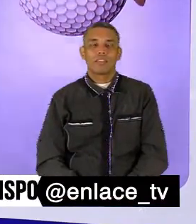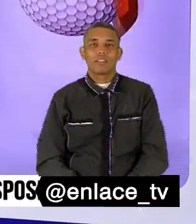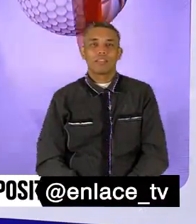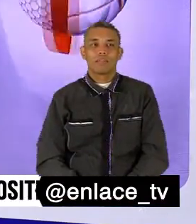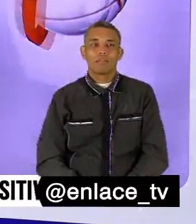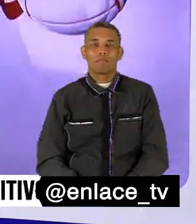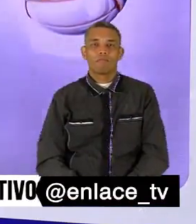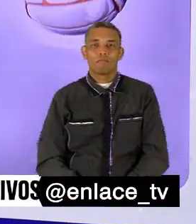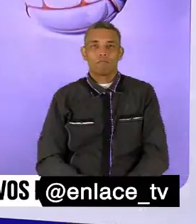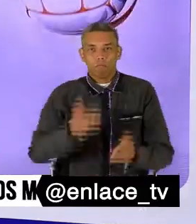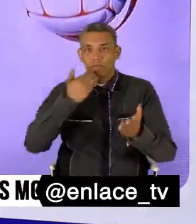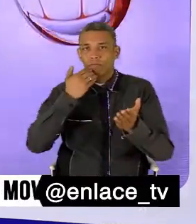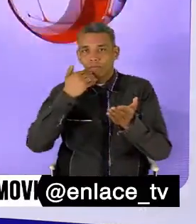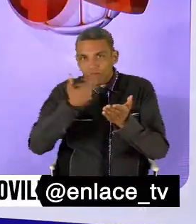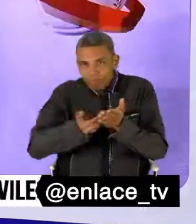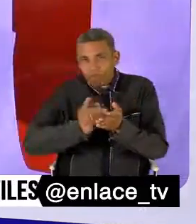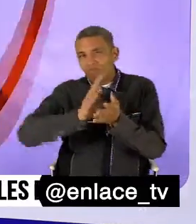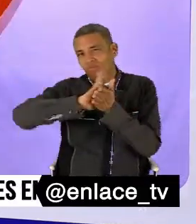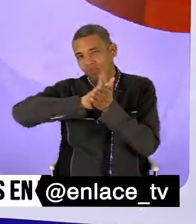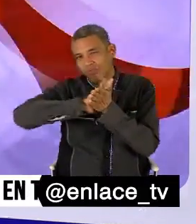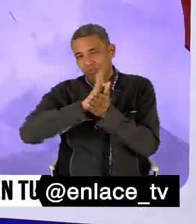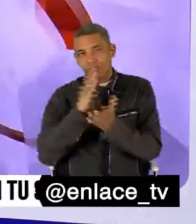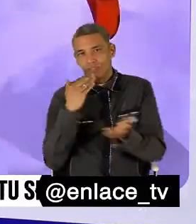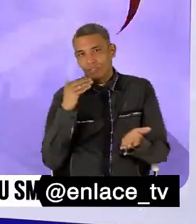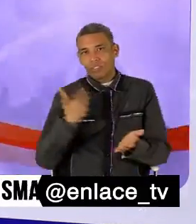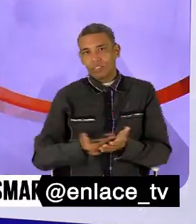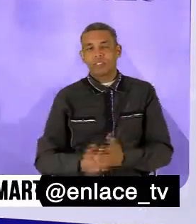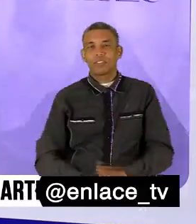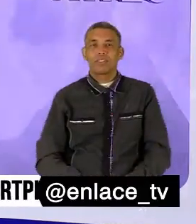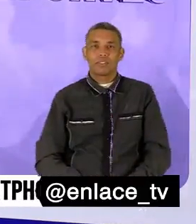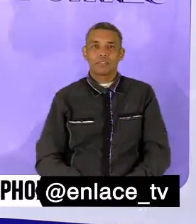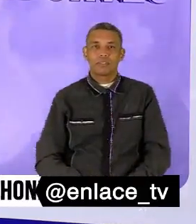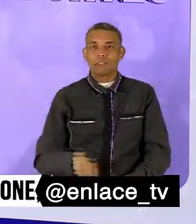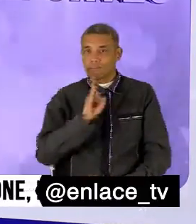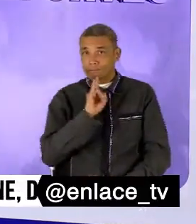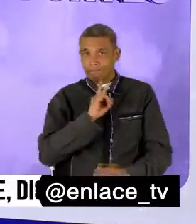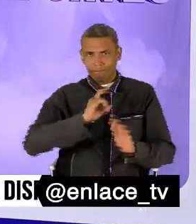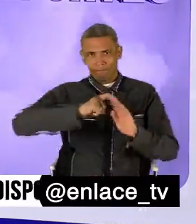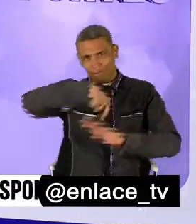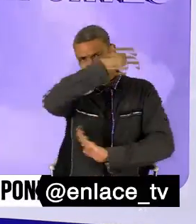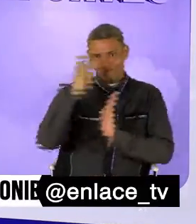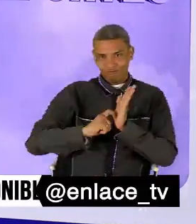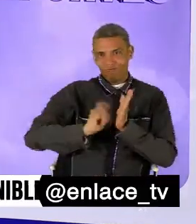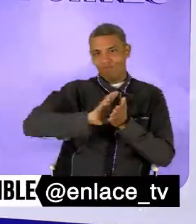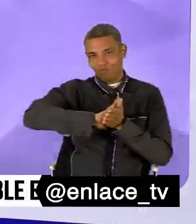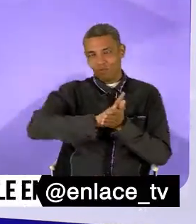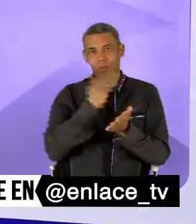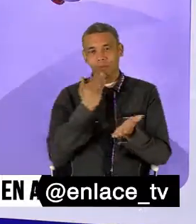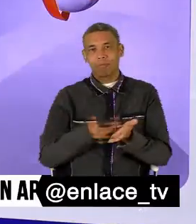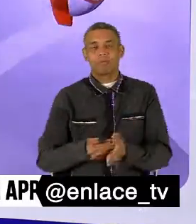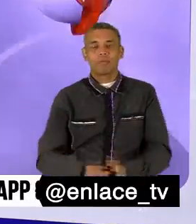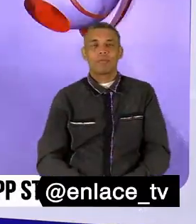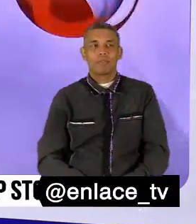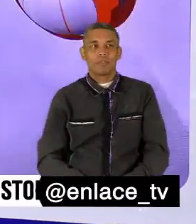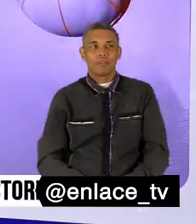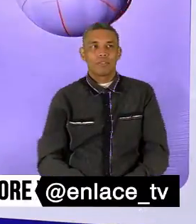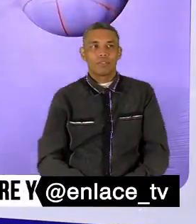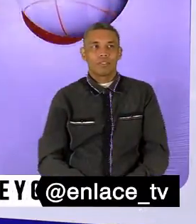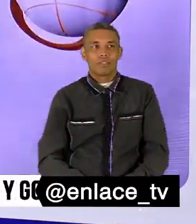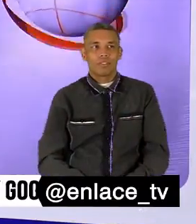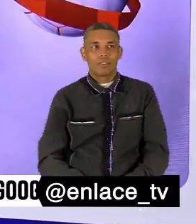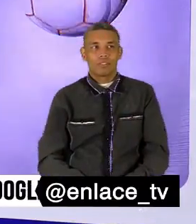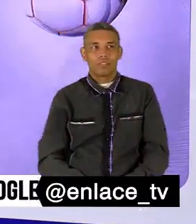Gracias, Ariel, por ese completo informe desde los Estados Unidos al lado de la selección colombiana, Pasión por el Deporte y Enlace Televisión.